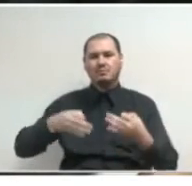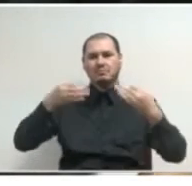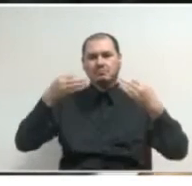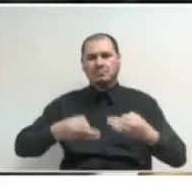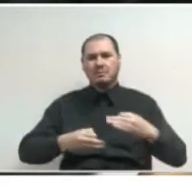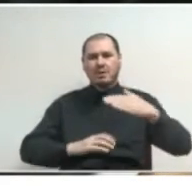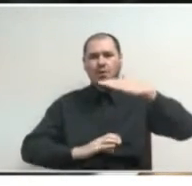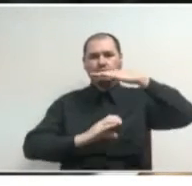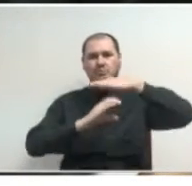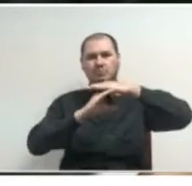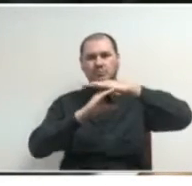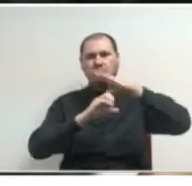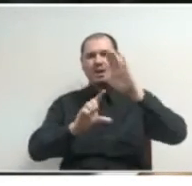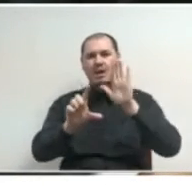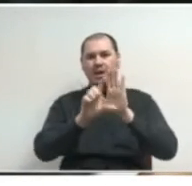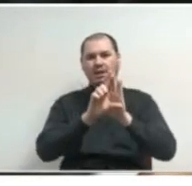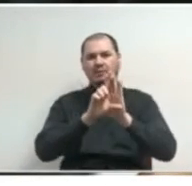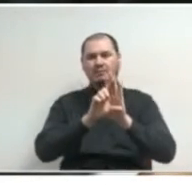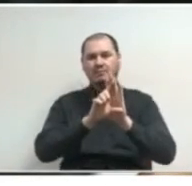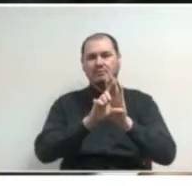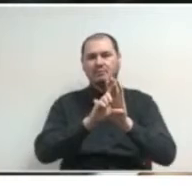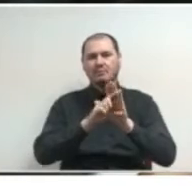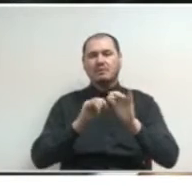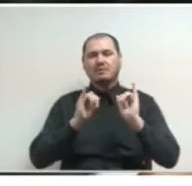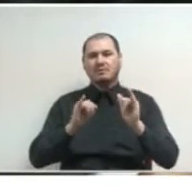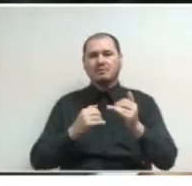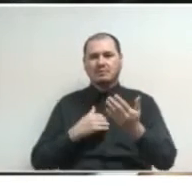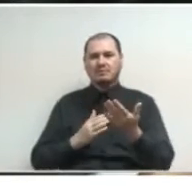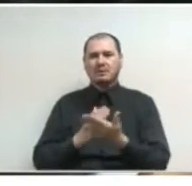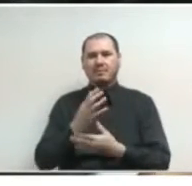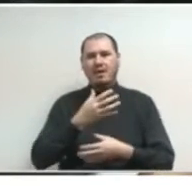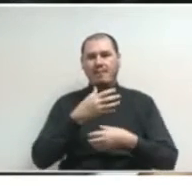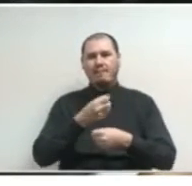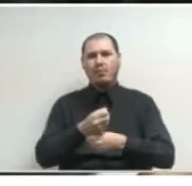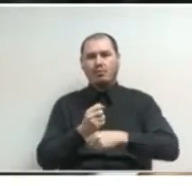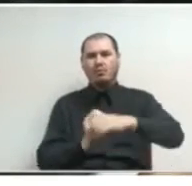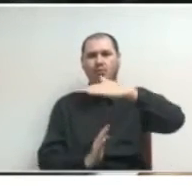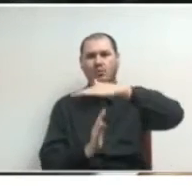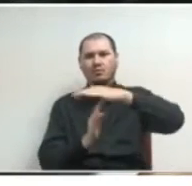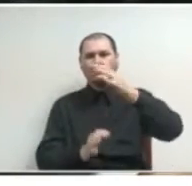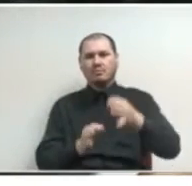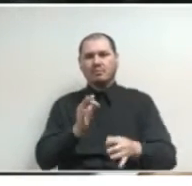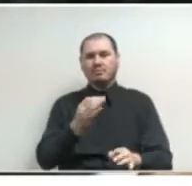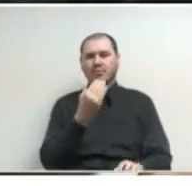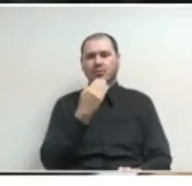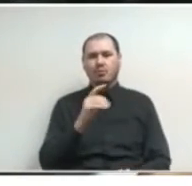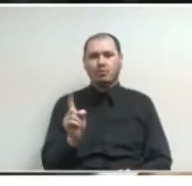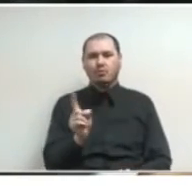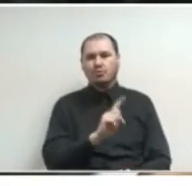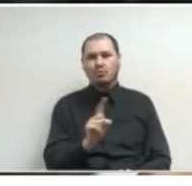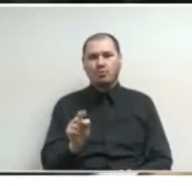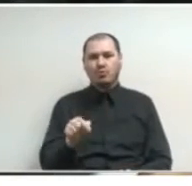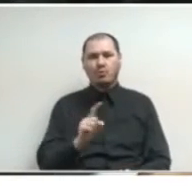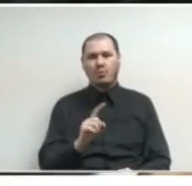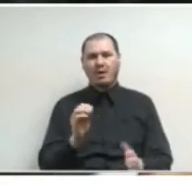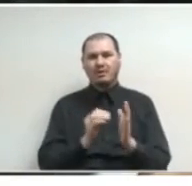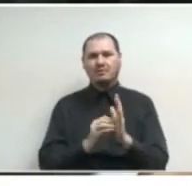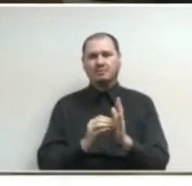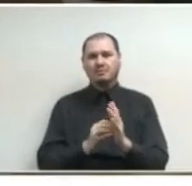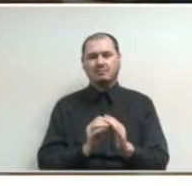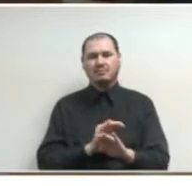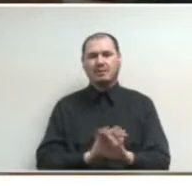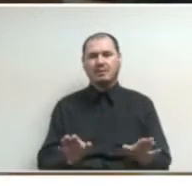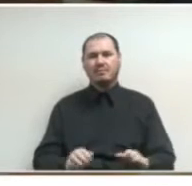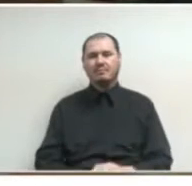constitución. Pues fuera, o iba y de. Van a tener siempre el apoyo de la Corte. Pues ya ajustaba, ya eso que a la ley, pues ya vamos en Teobetea, o